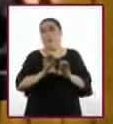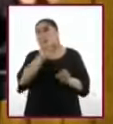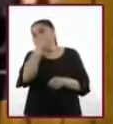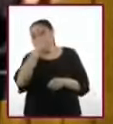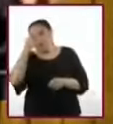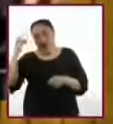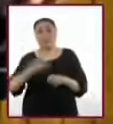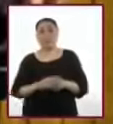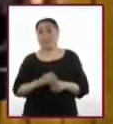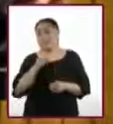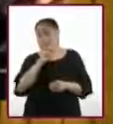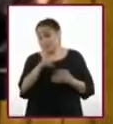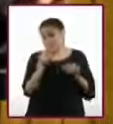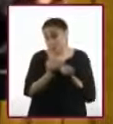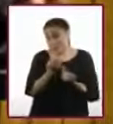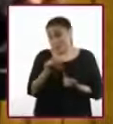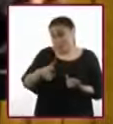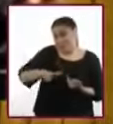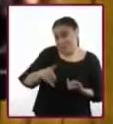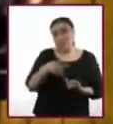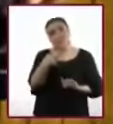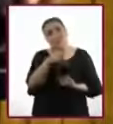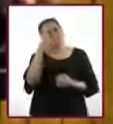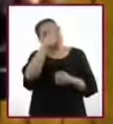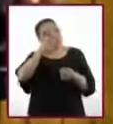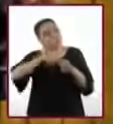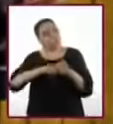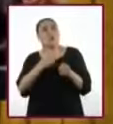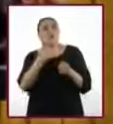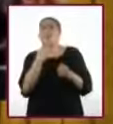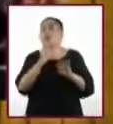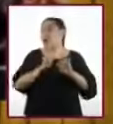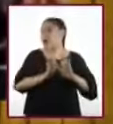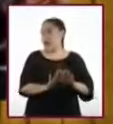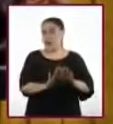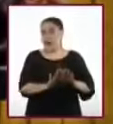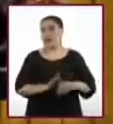de ser un poderoso dispositivo de identidad cultural.